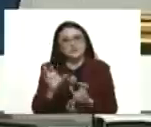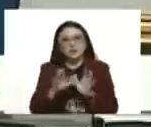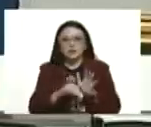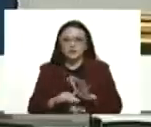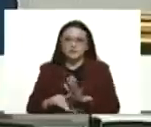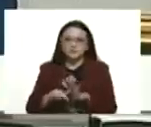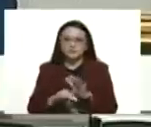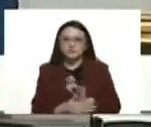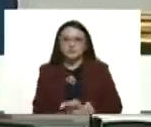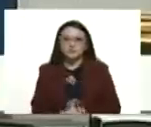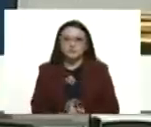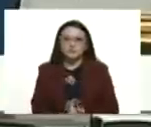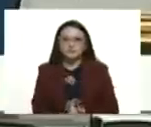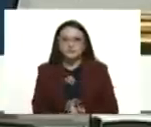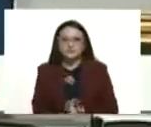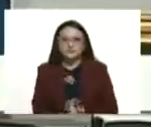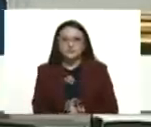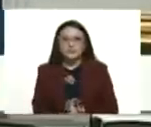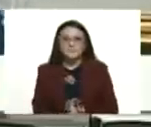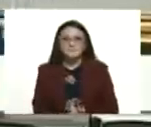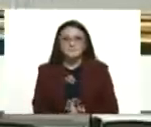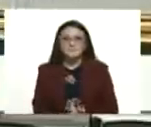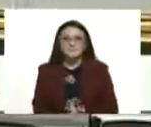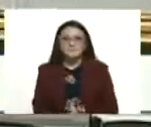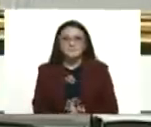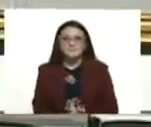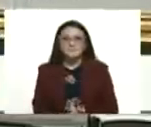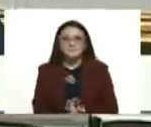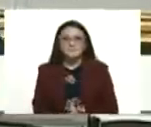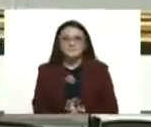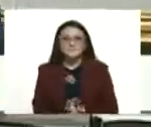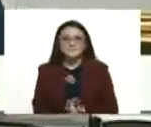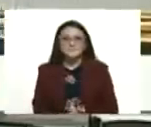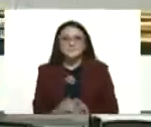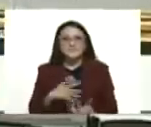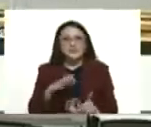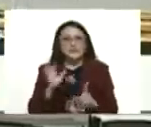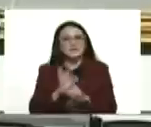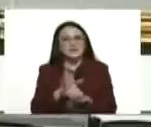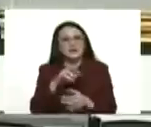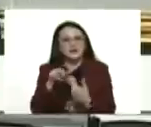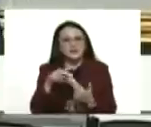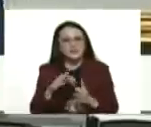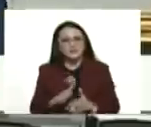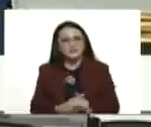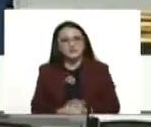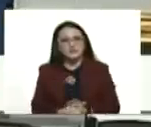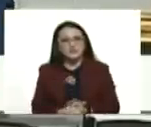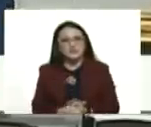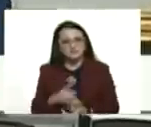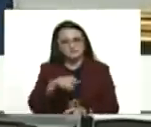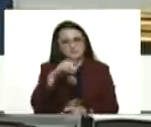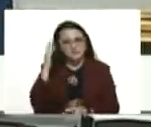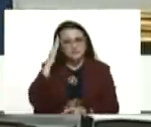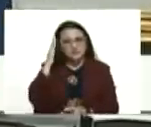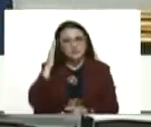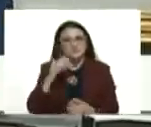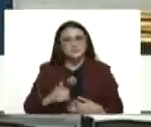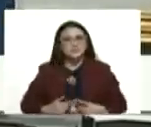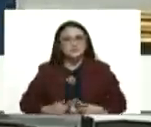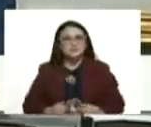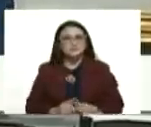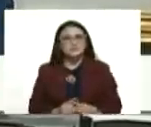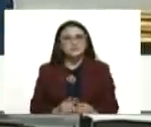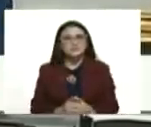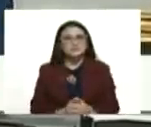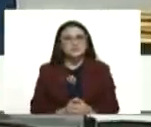corrupción. Y los que buscan atacar a esta revolución lo saben.